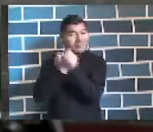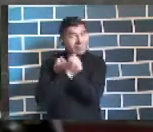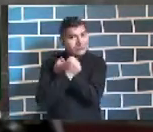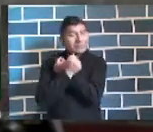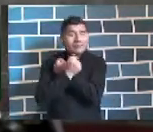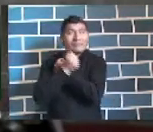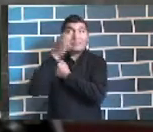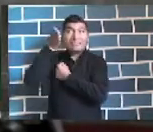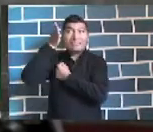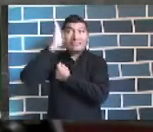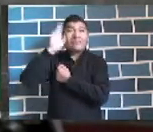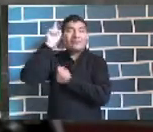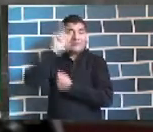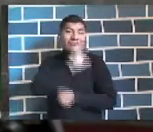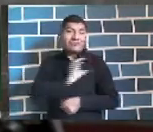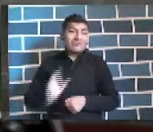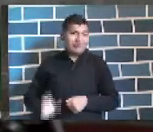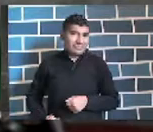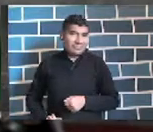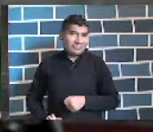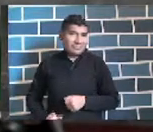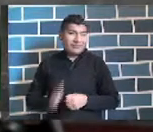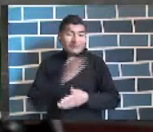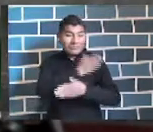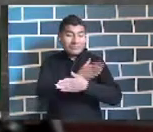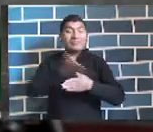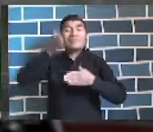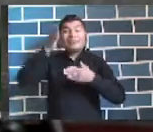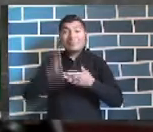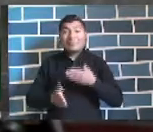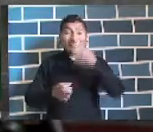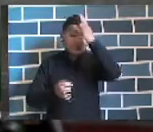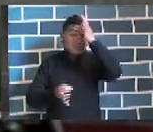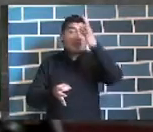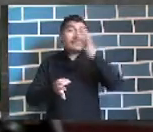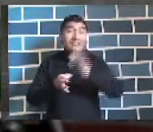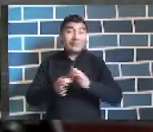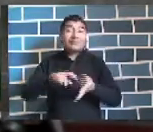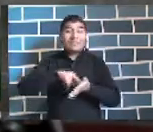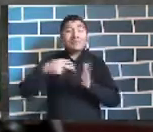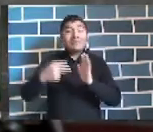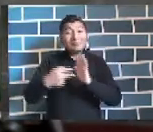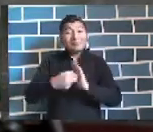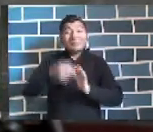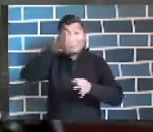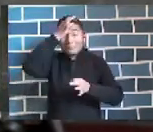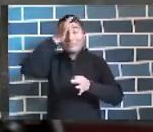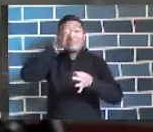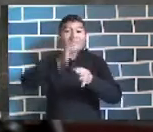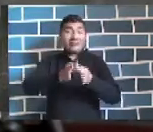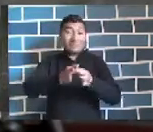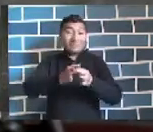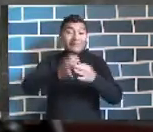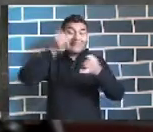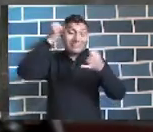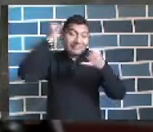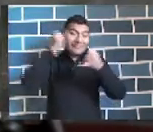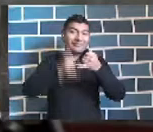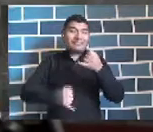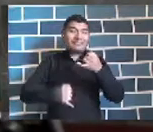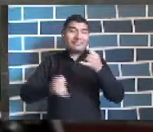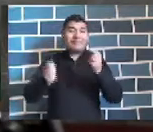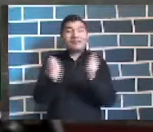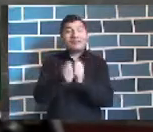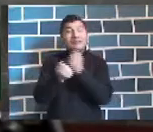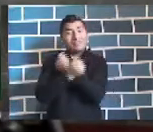a Cristo. Terminar la fe significa que la fe finaliza en el